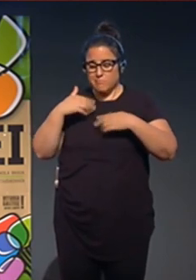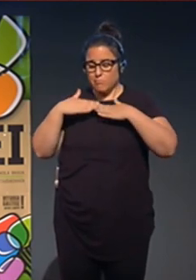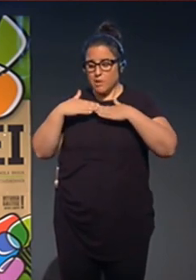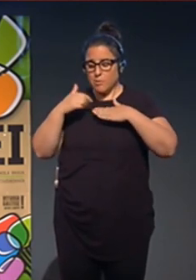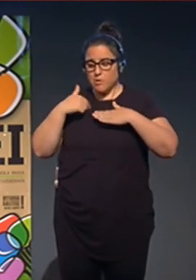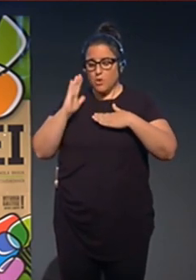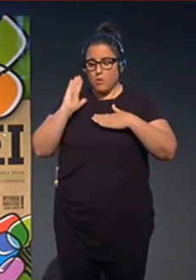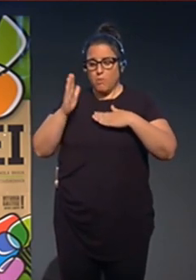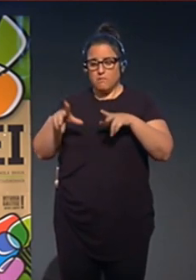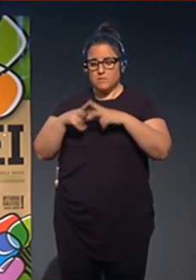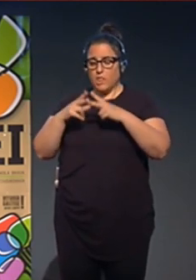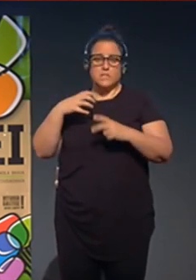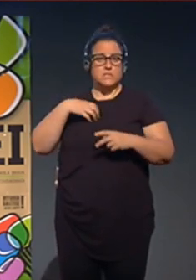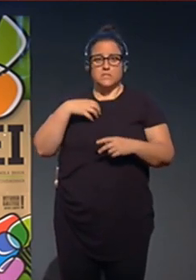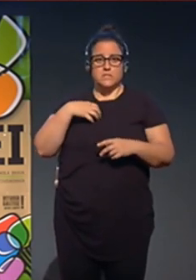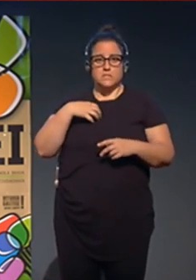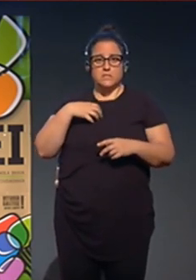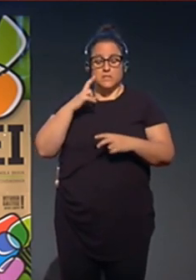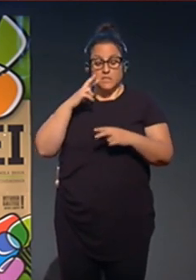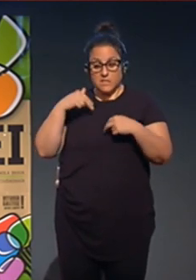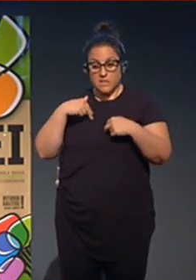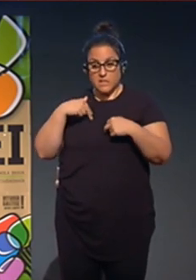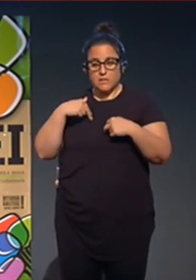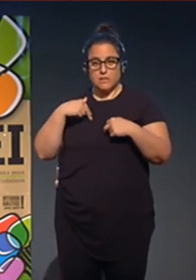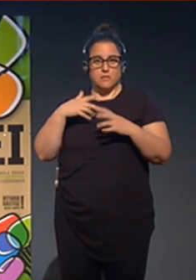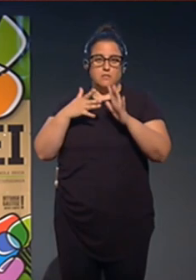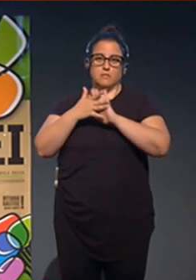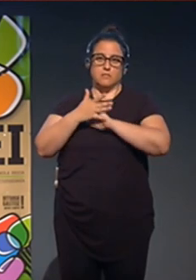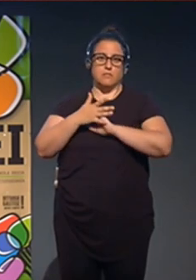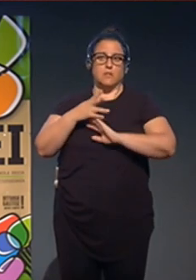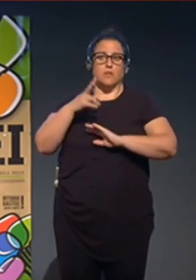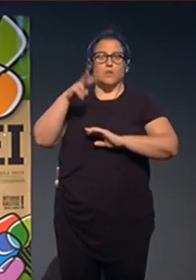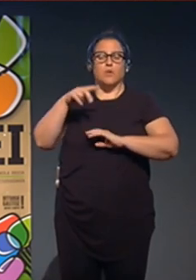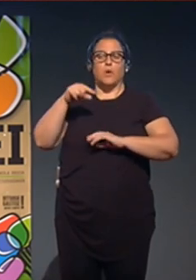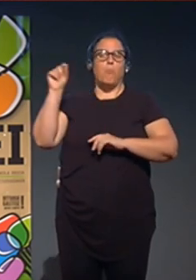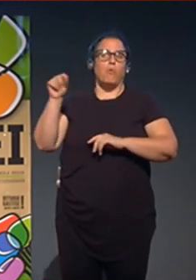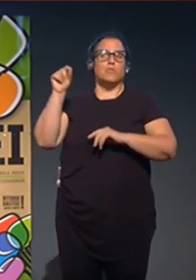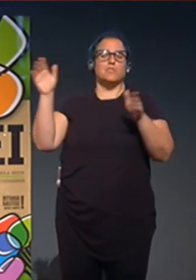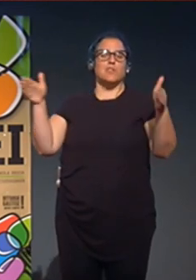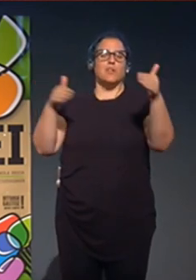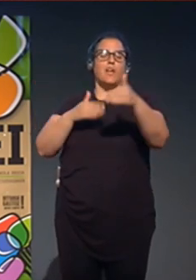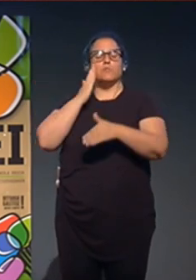un impacto en la sociedad es que nunca ha dormido con un mosquito en la habitación